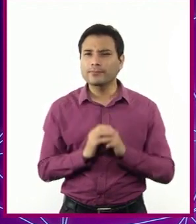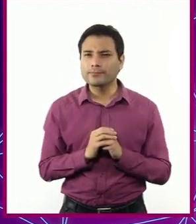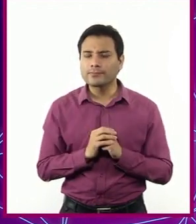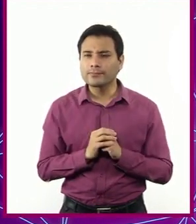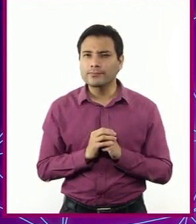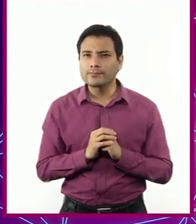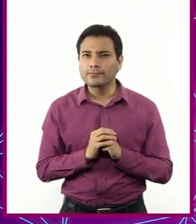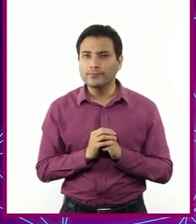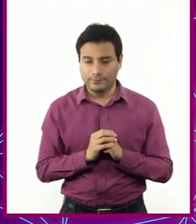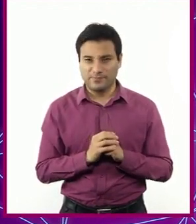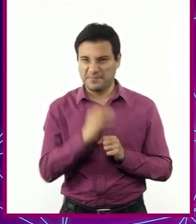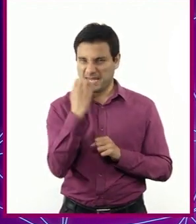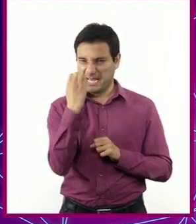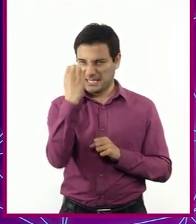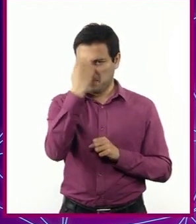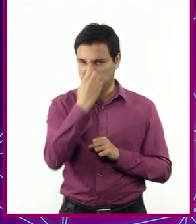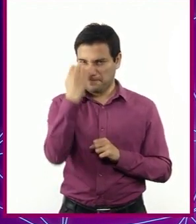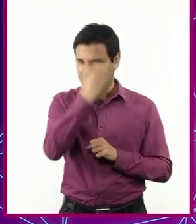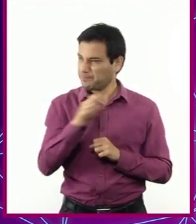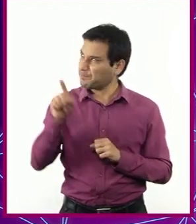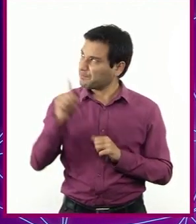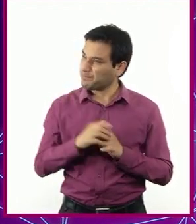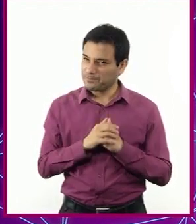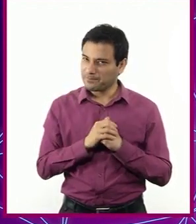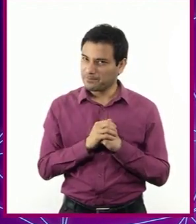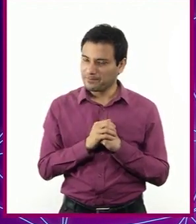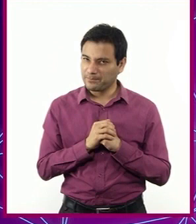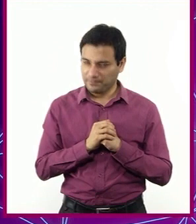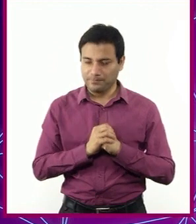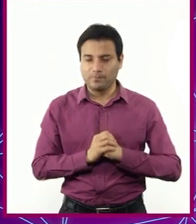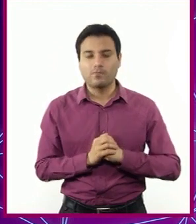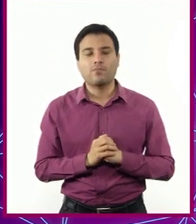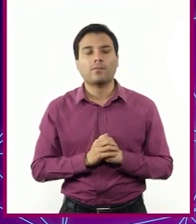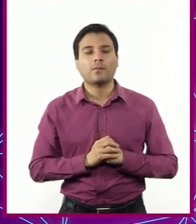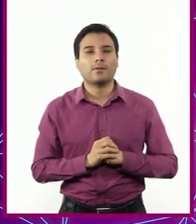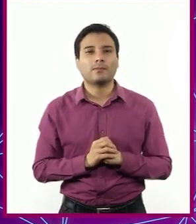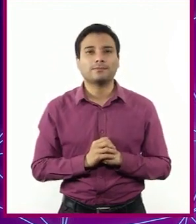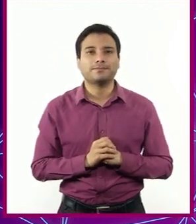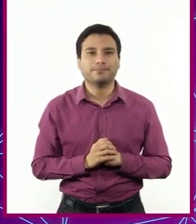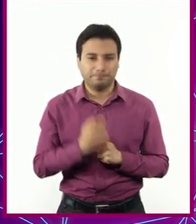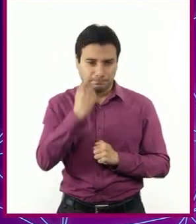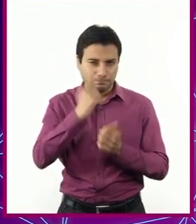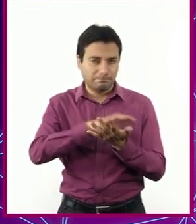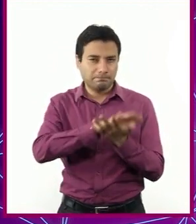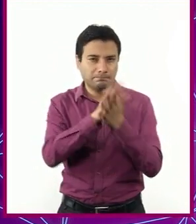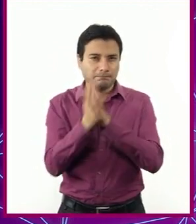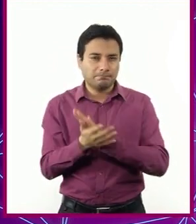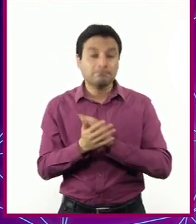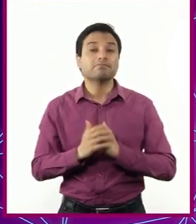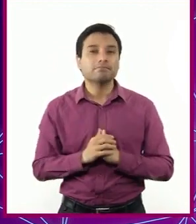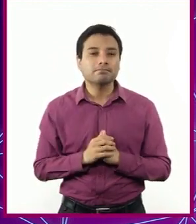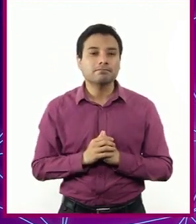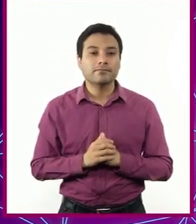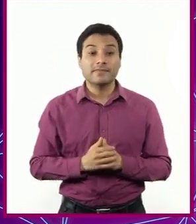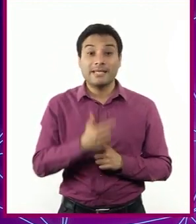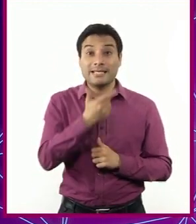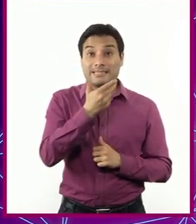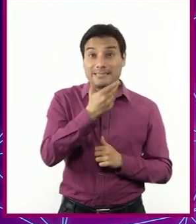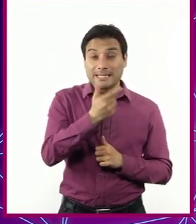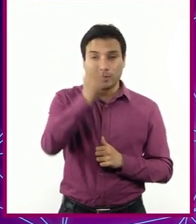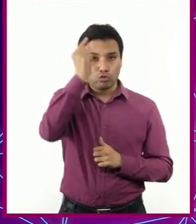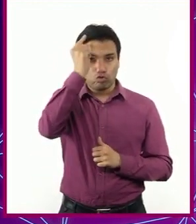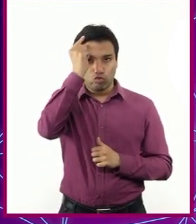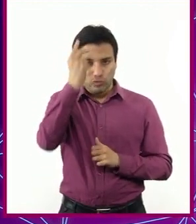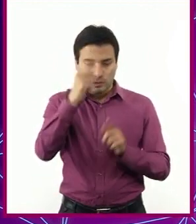Primero, examinaremos lo que obtenemos al desarrollar las operaciones. 7 al cuadrado